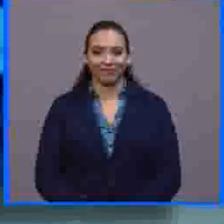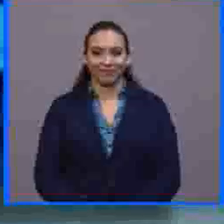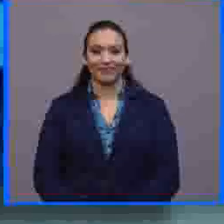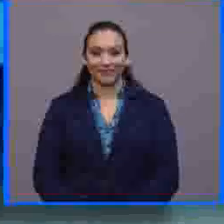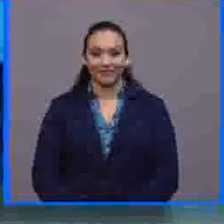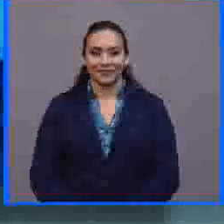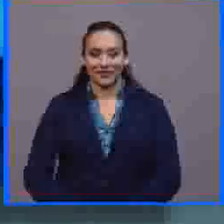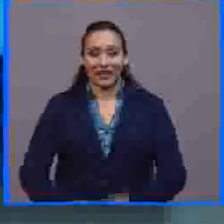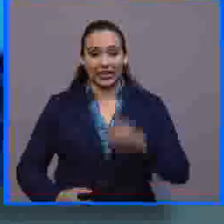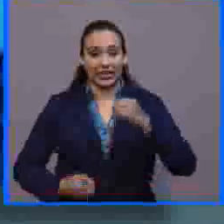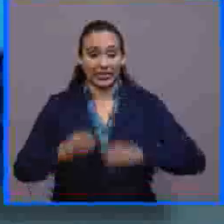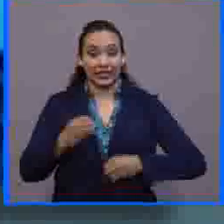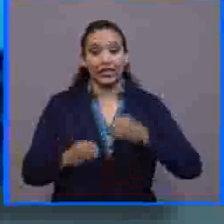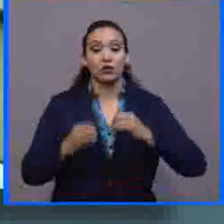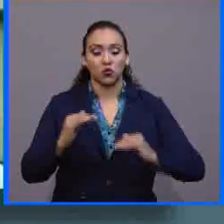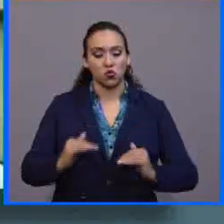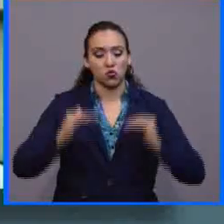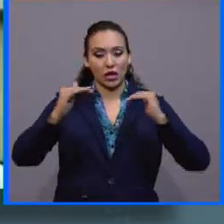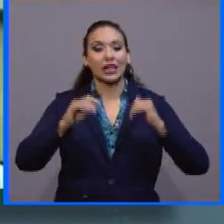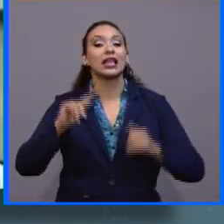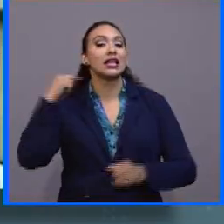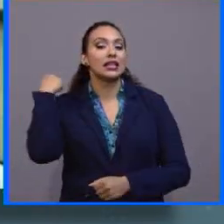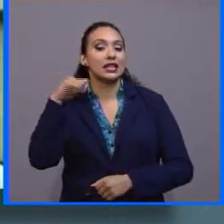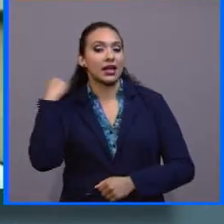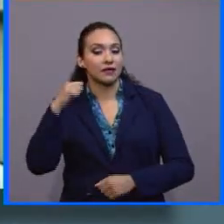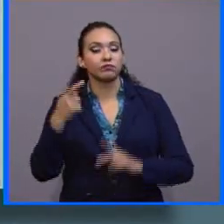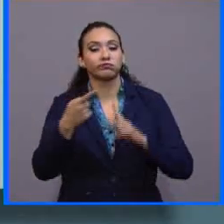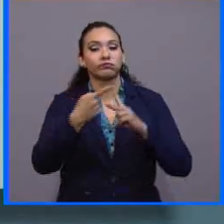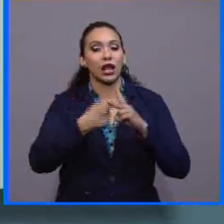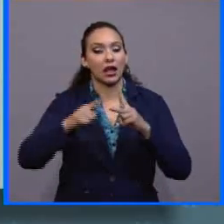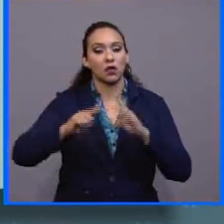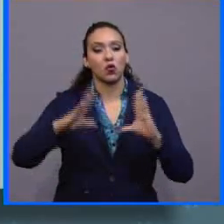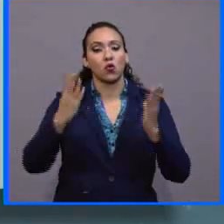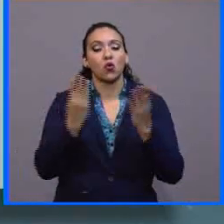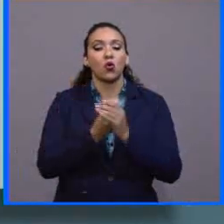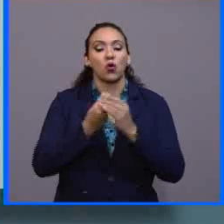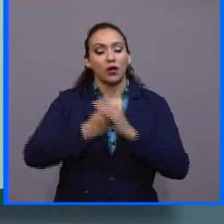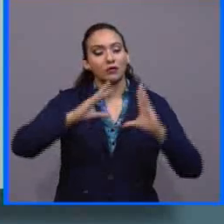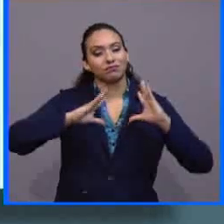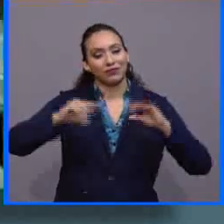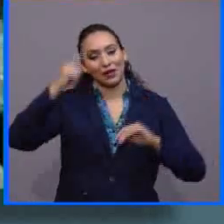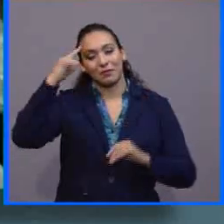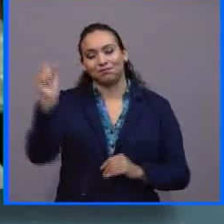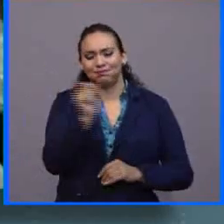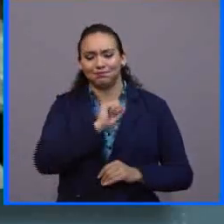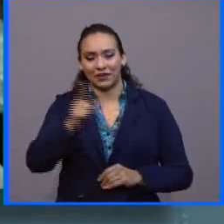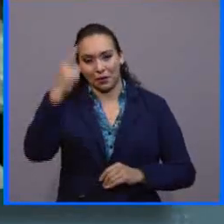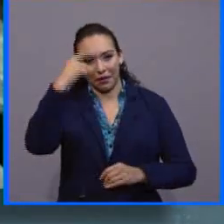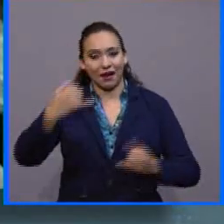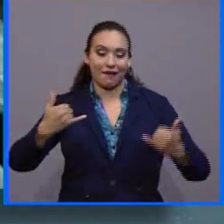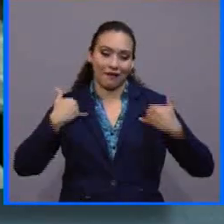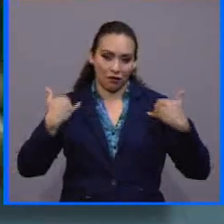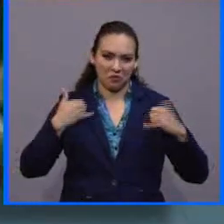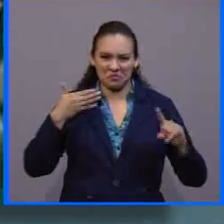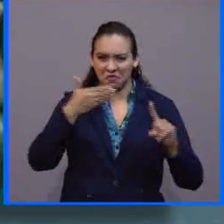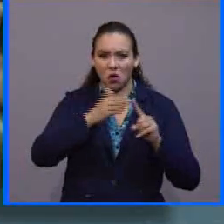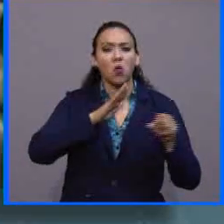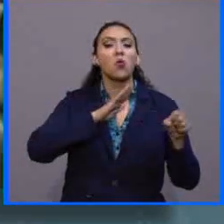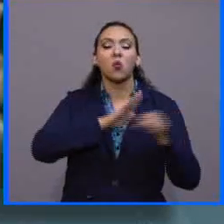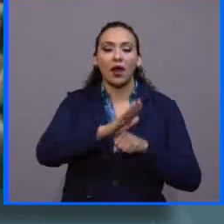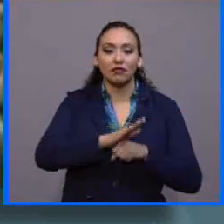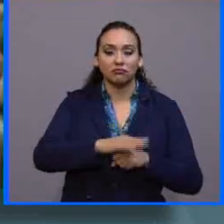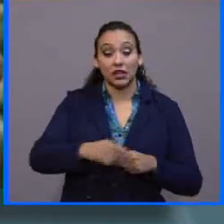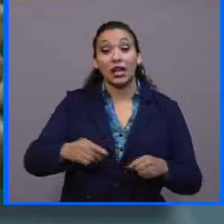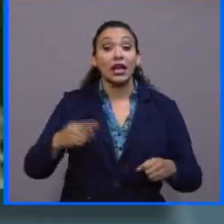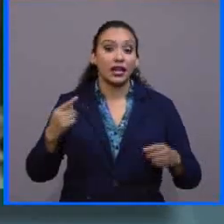El Tribunal Superior de Justicia de Tabasco puso en marcha el Diplomado de Justicia Integral para Adolescentes, que tiene como propósito profesionalizar